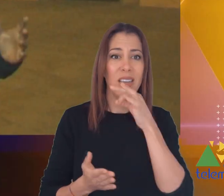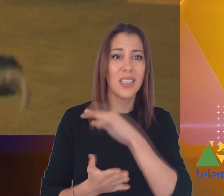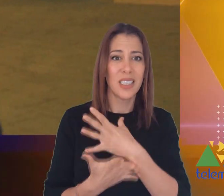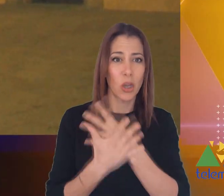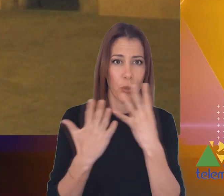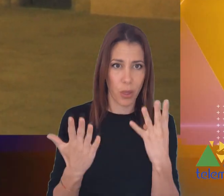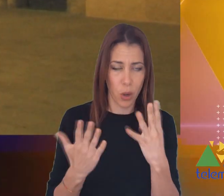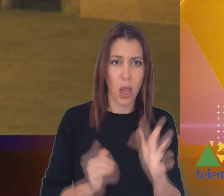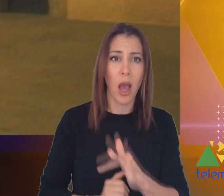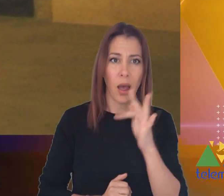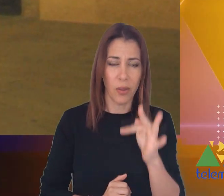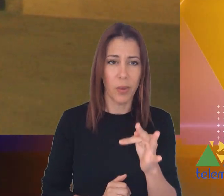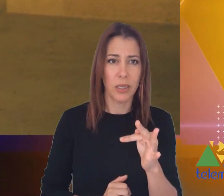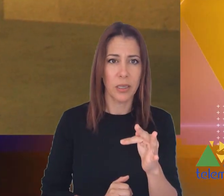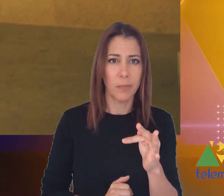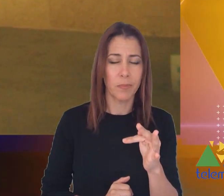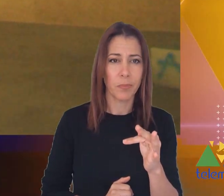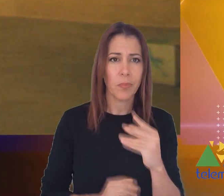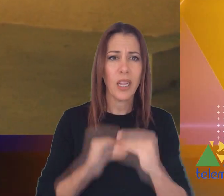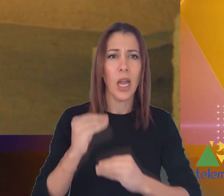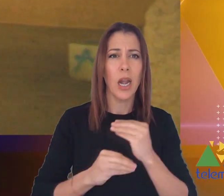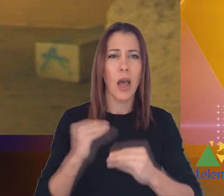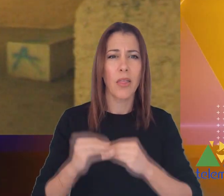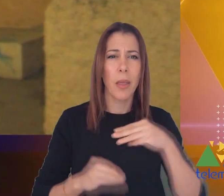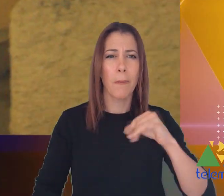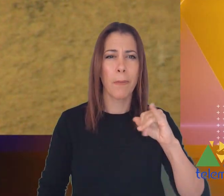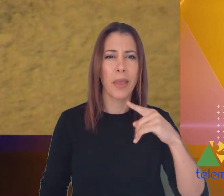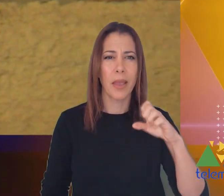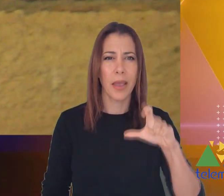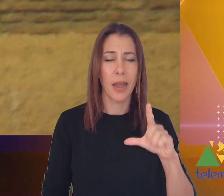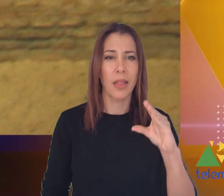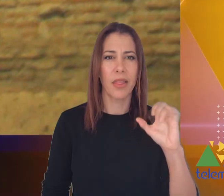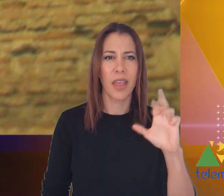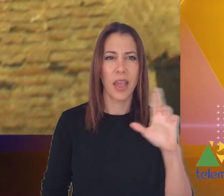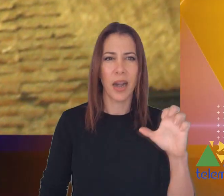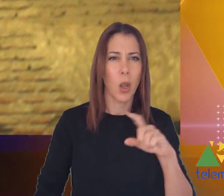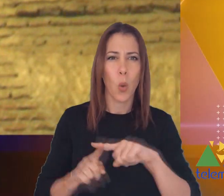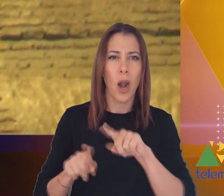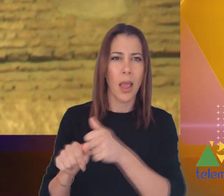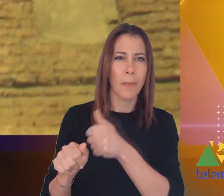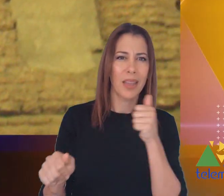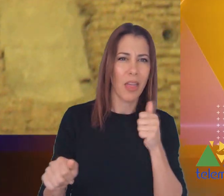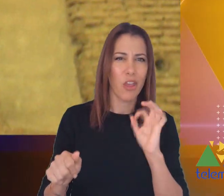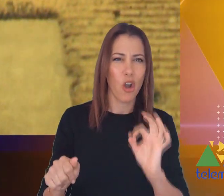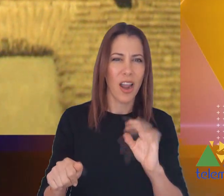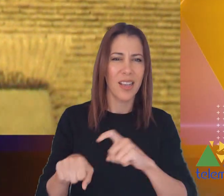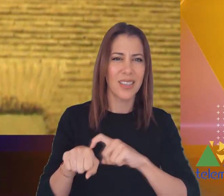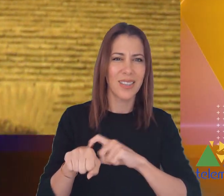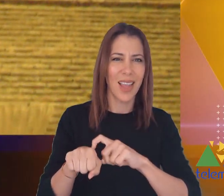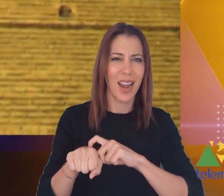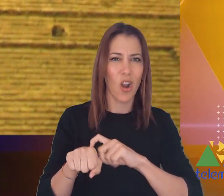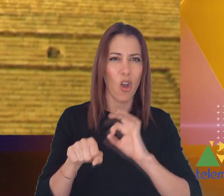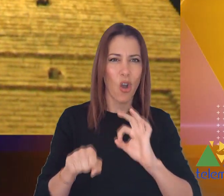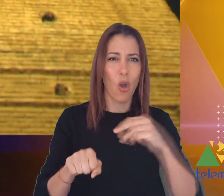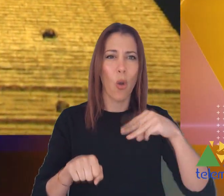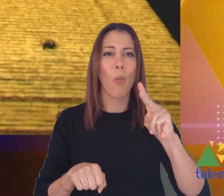XIX, además la hizo Miguel Cirre muy imitando al estilo mudéjar, que es